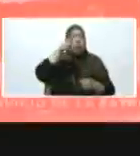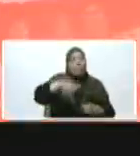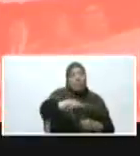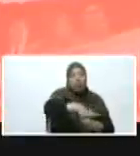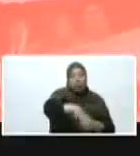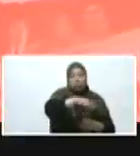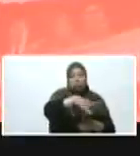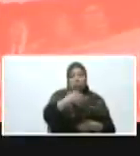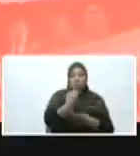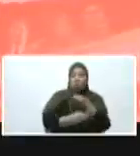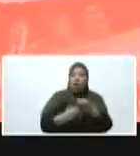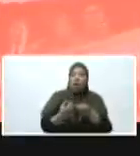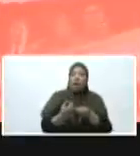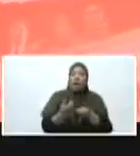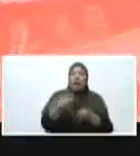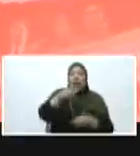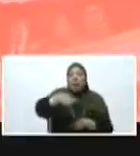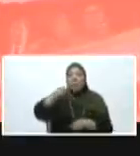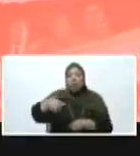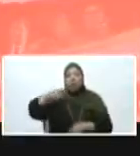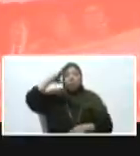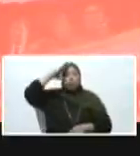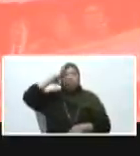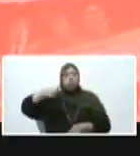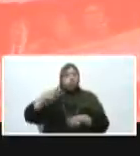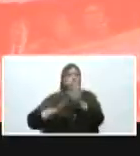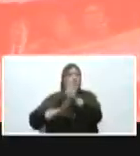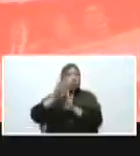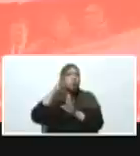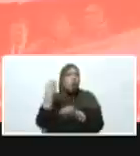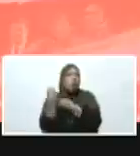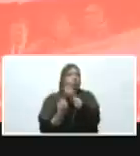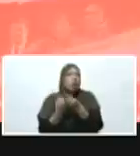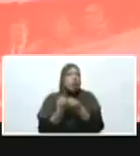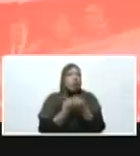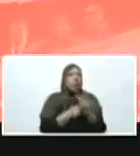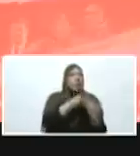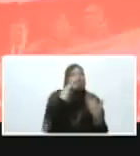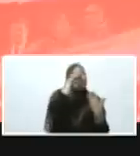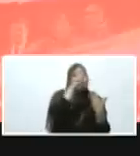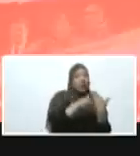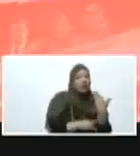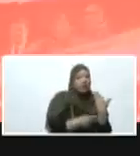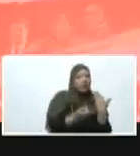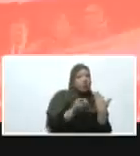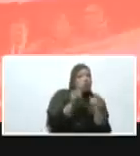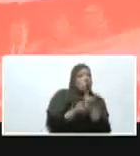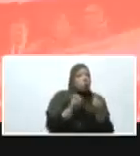la contrainteligencia, desarrollando la capacidad investigativa,